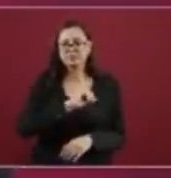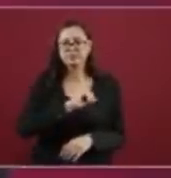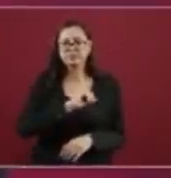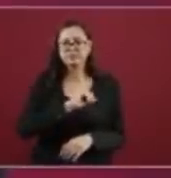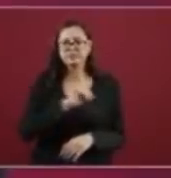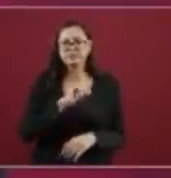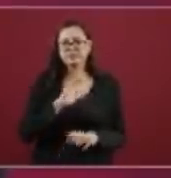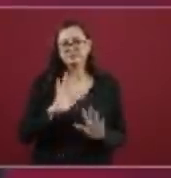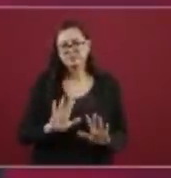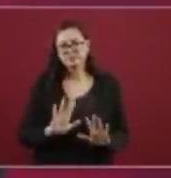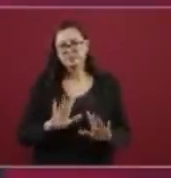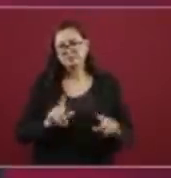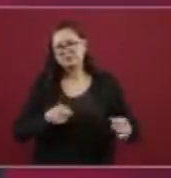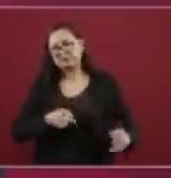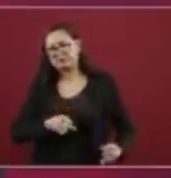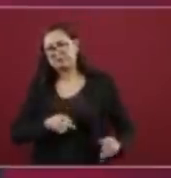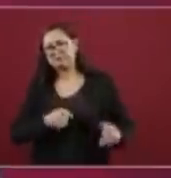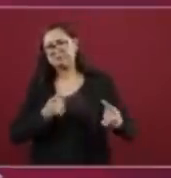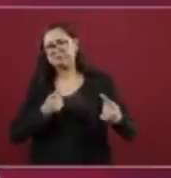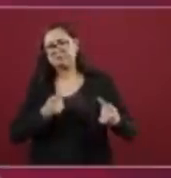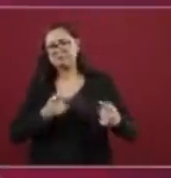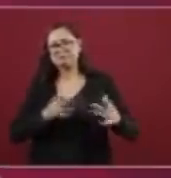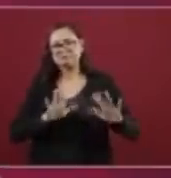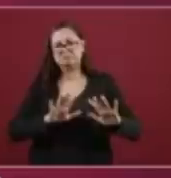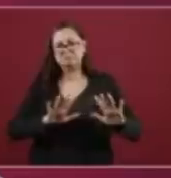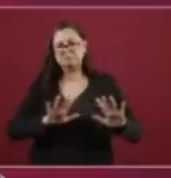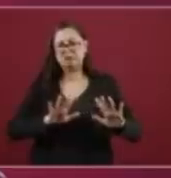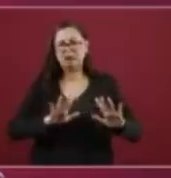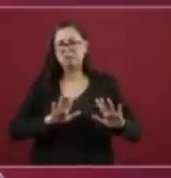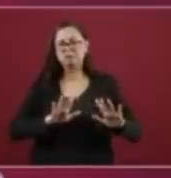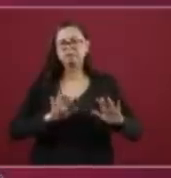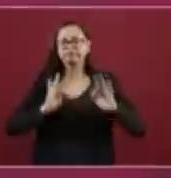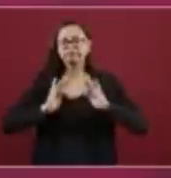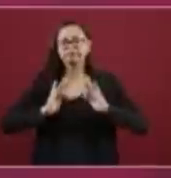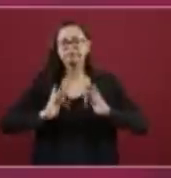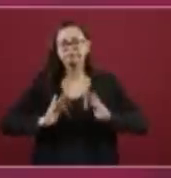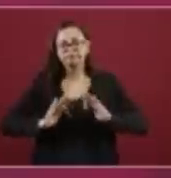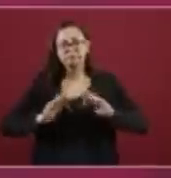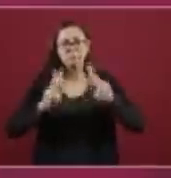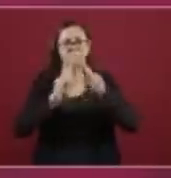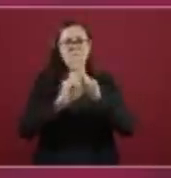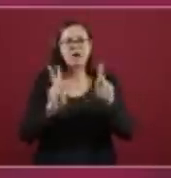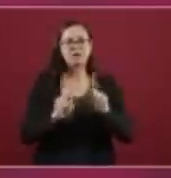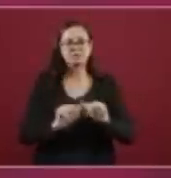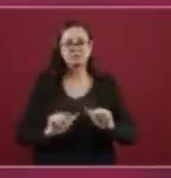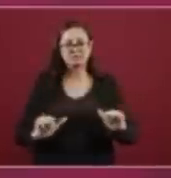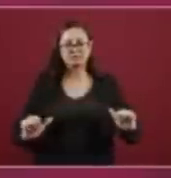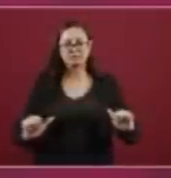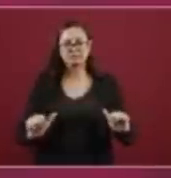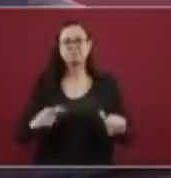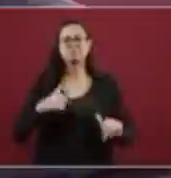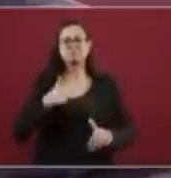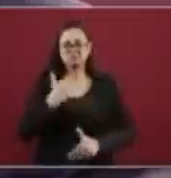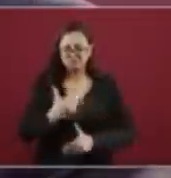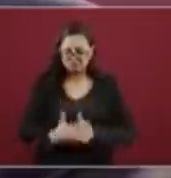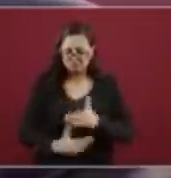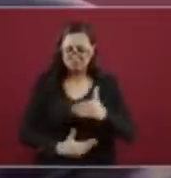distender este ambiente. Entonces, vamos muy